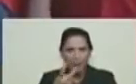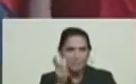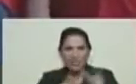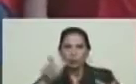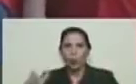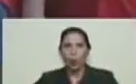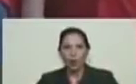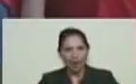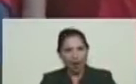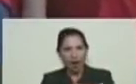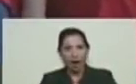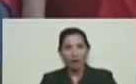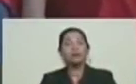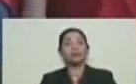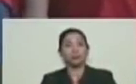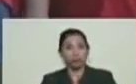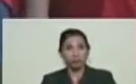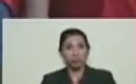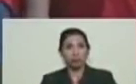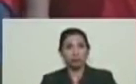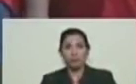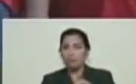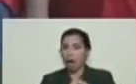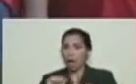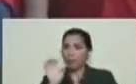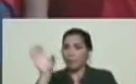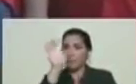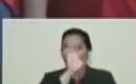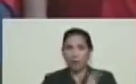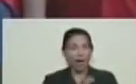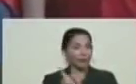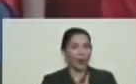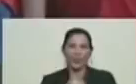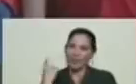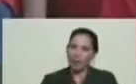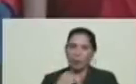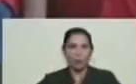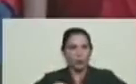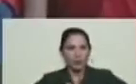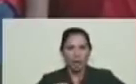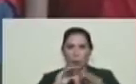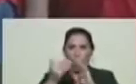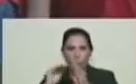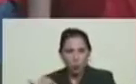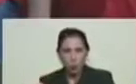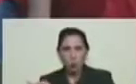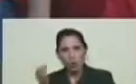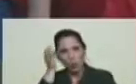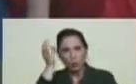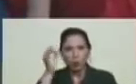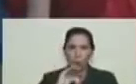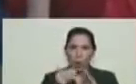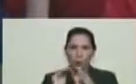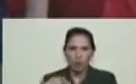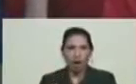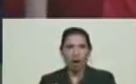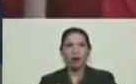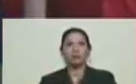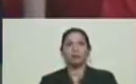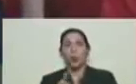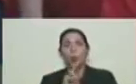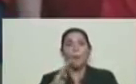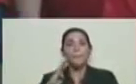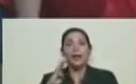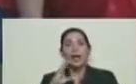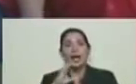nos movilicemos por estado. Tenemos que movilizarnos por comuna, por consejo comunal, por comunidades, por VC.